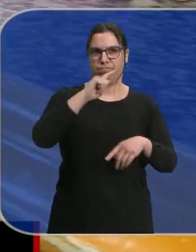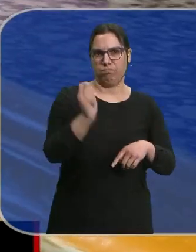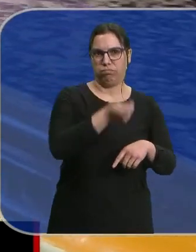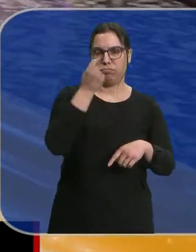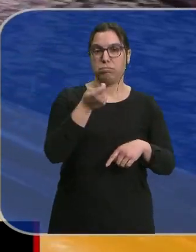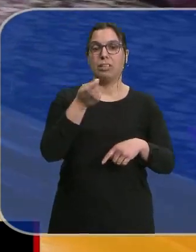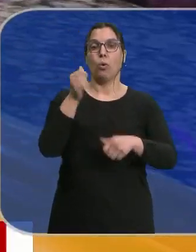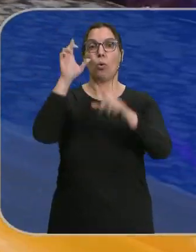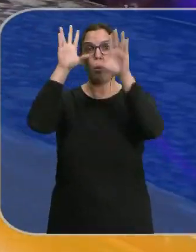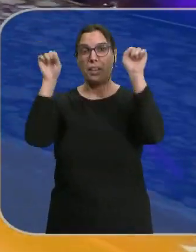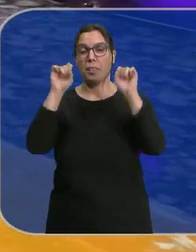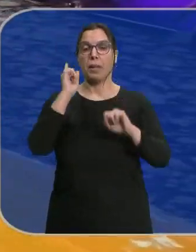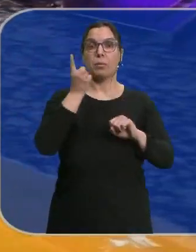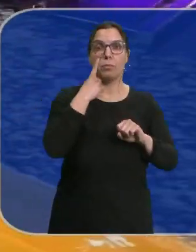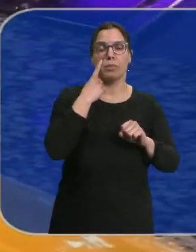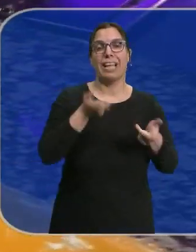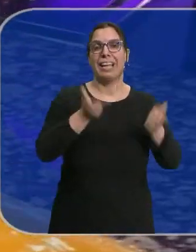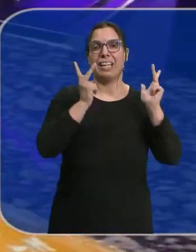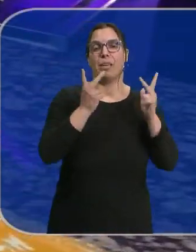ha liberado a 9 mujeres.